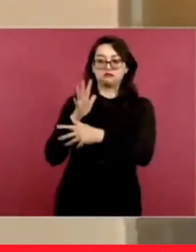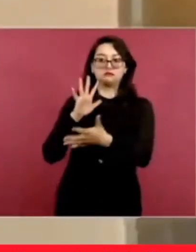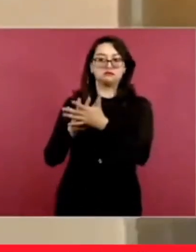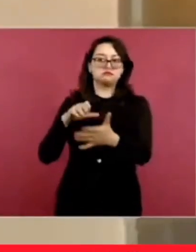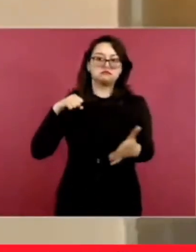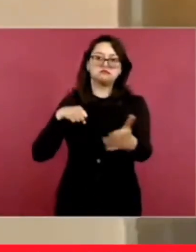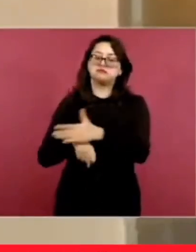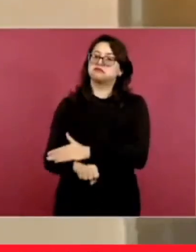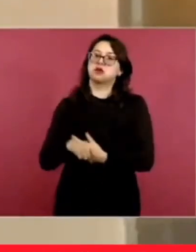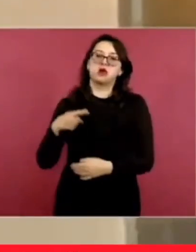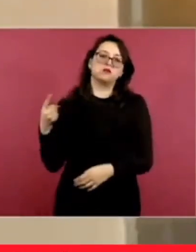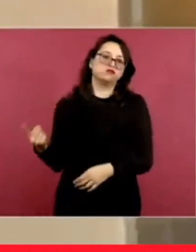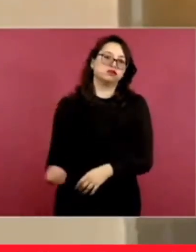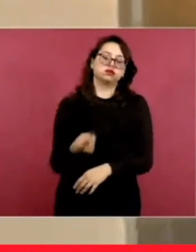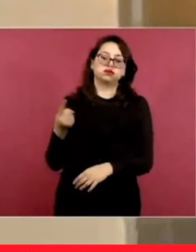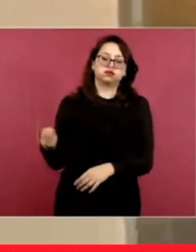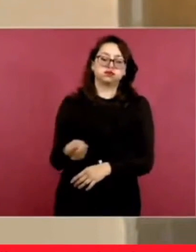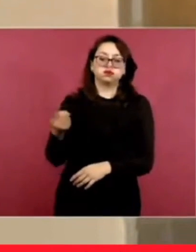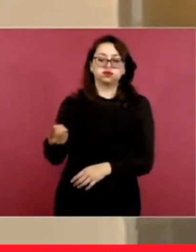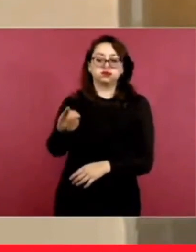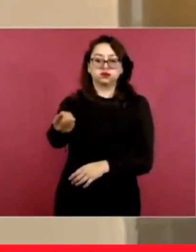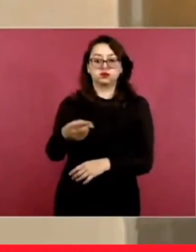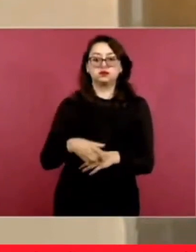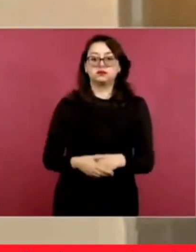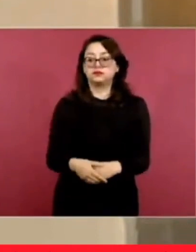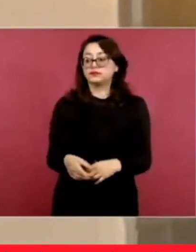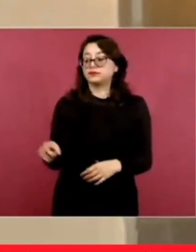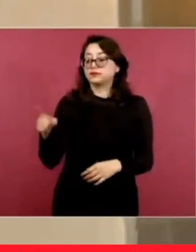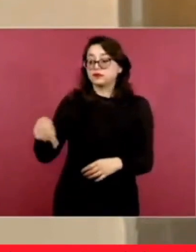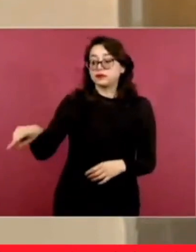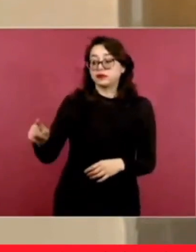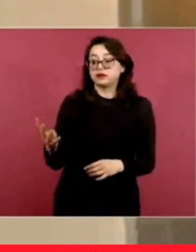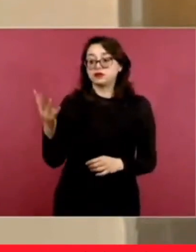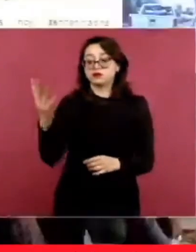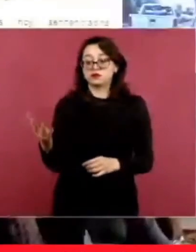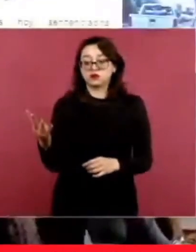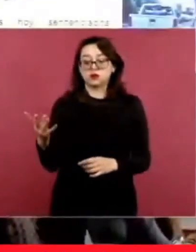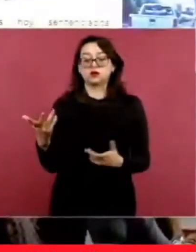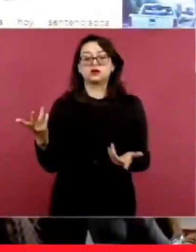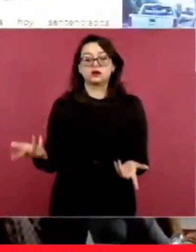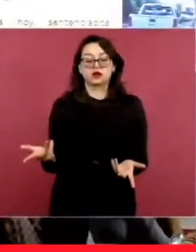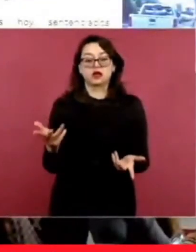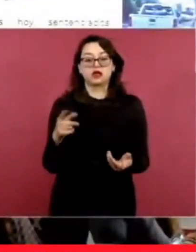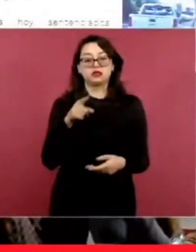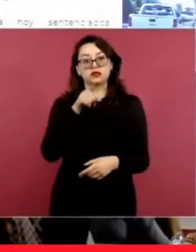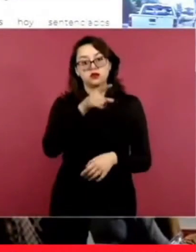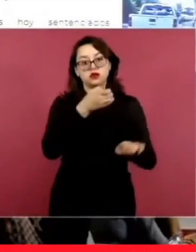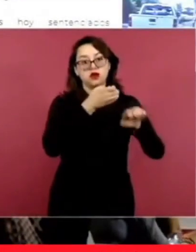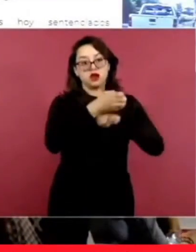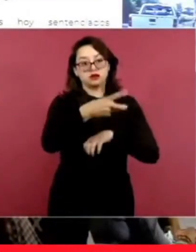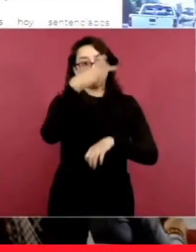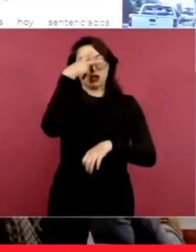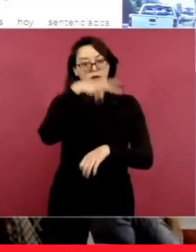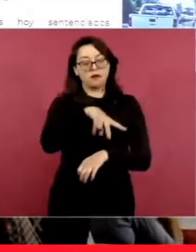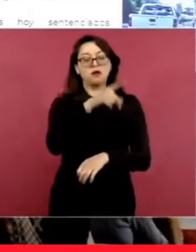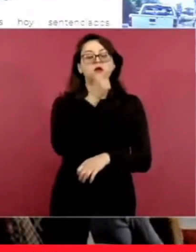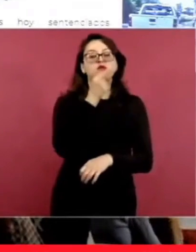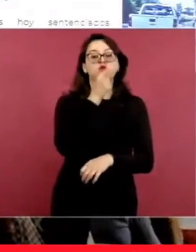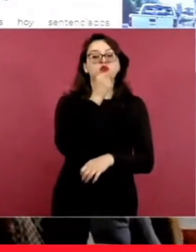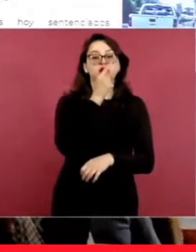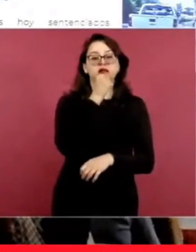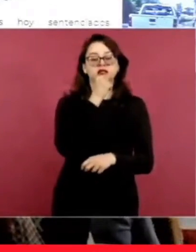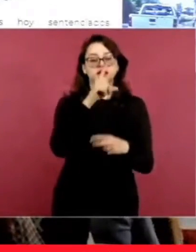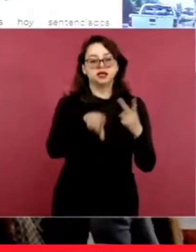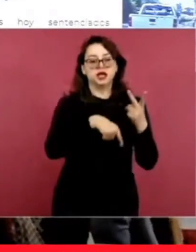Tras ser declarados culpables de un multihomicidio de 8 elementos de la Secretaría de Seguridad Pública del Estado de México y 5 agentes de